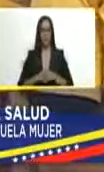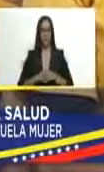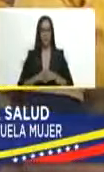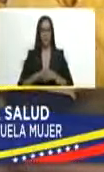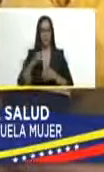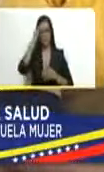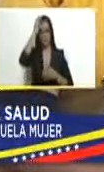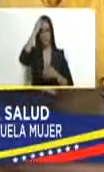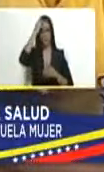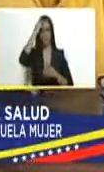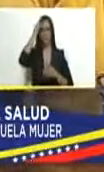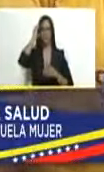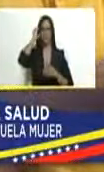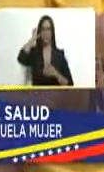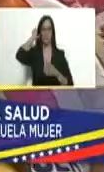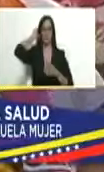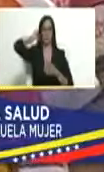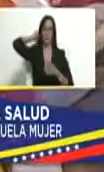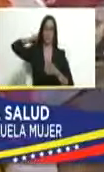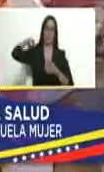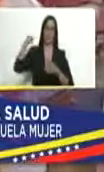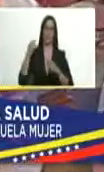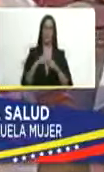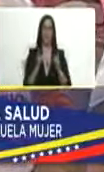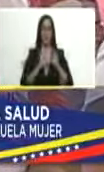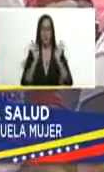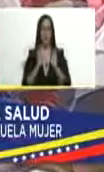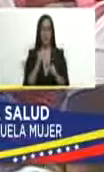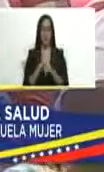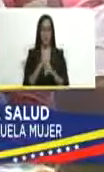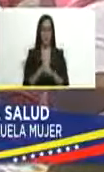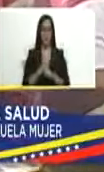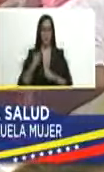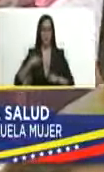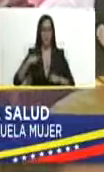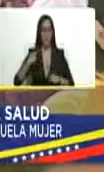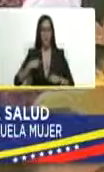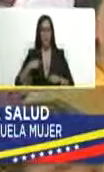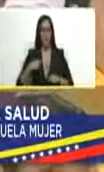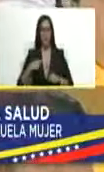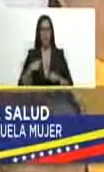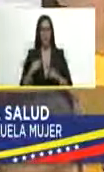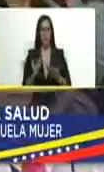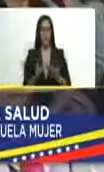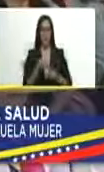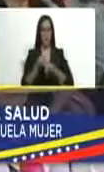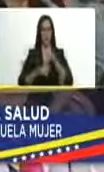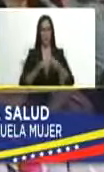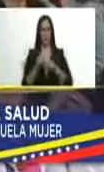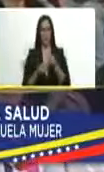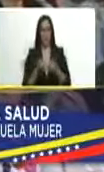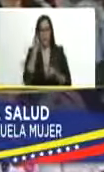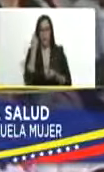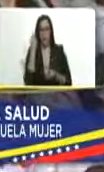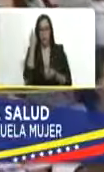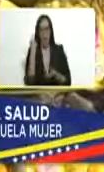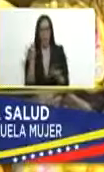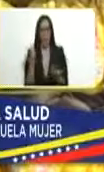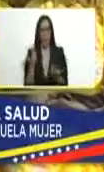Está bien. Pero los métodos de trabajo que yo tenía eran de diputado, pues. Poco más